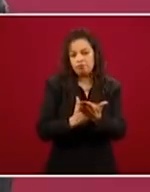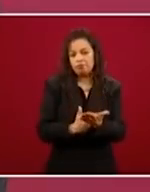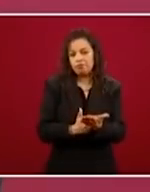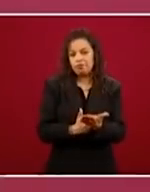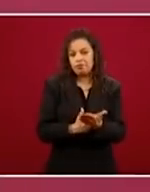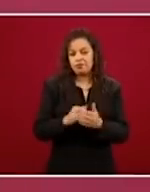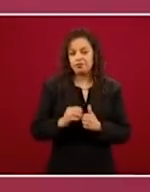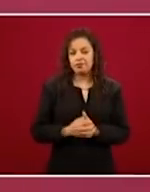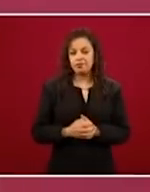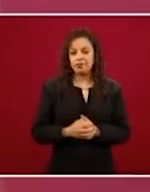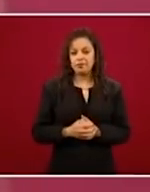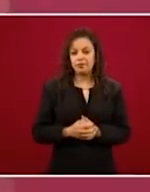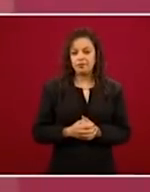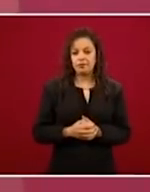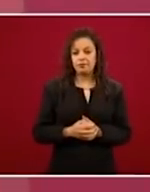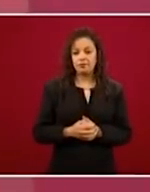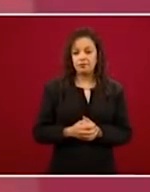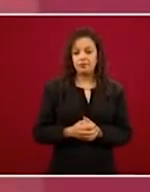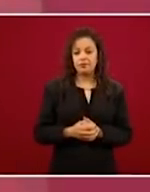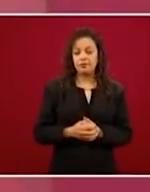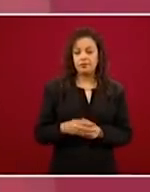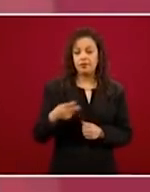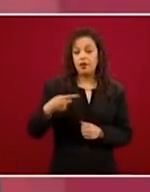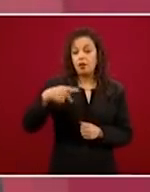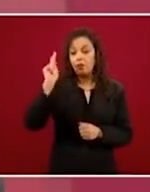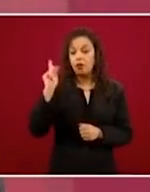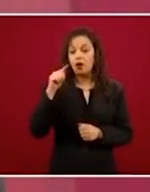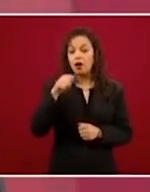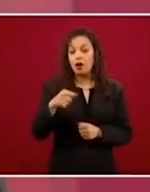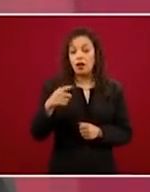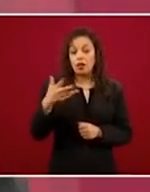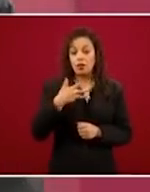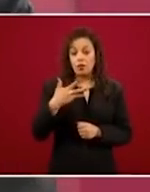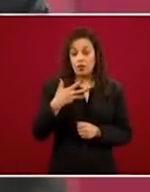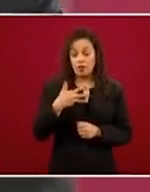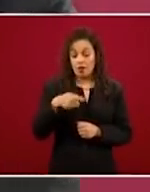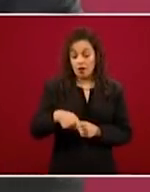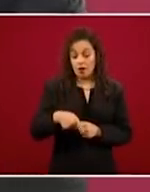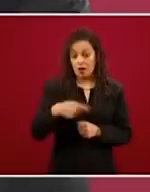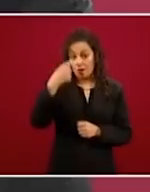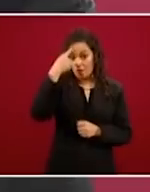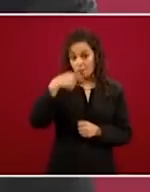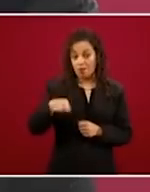pero como nada más había espacio para mí